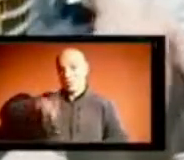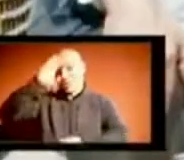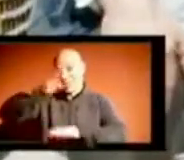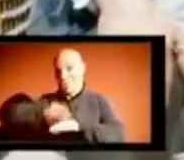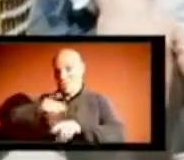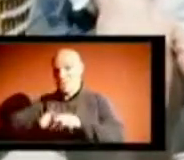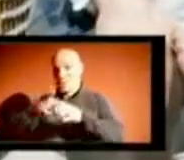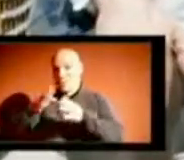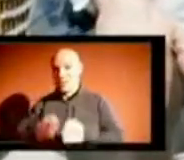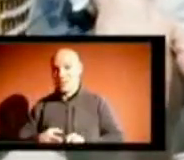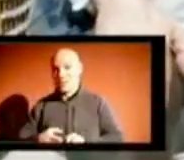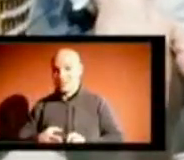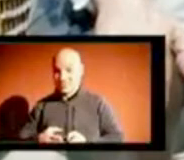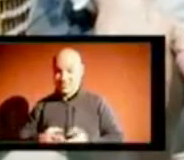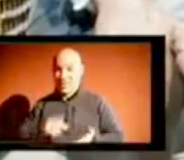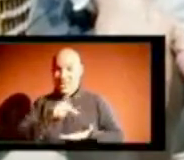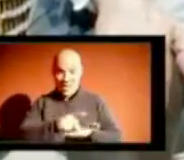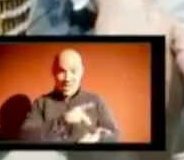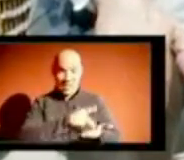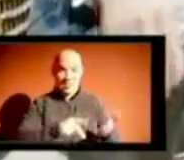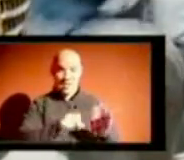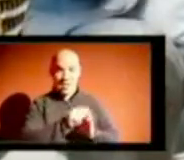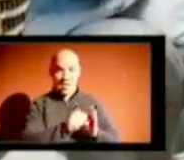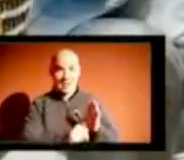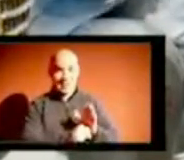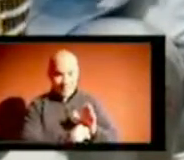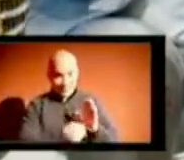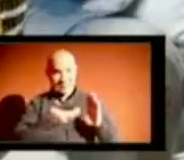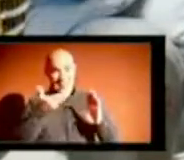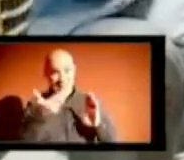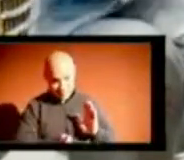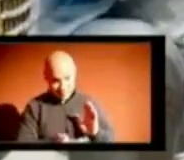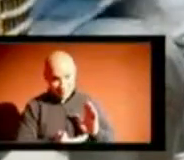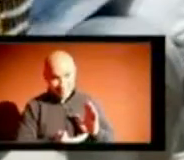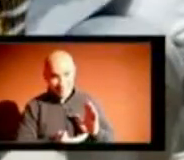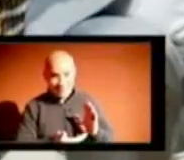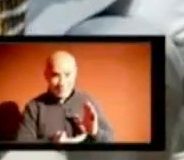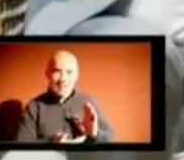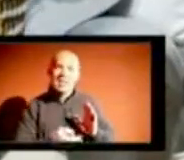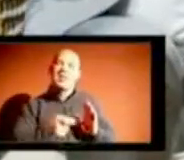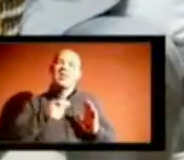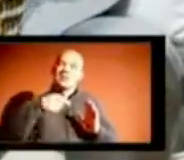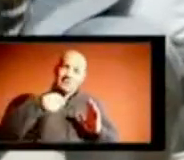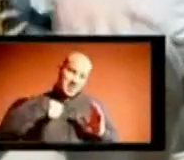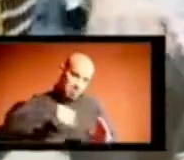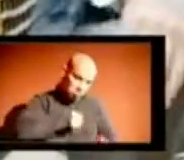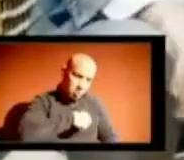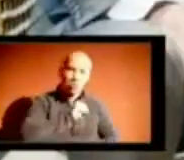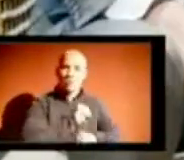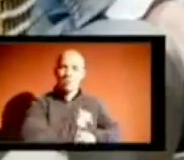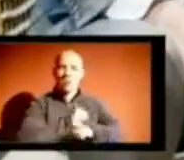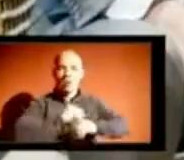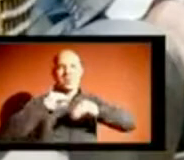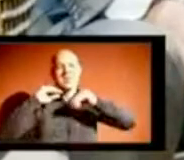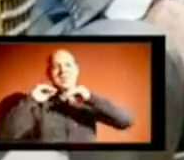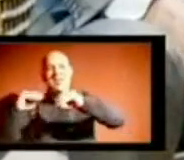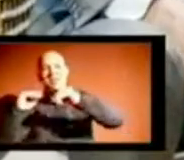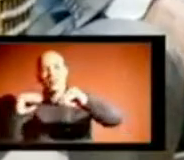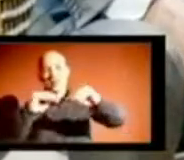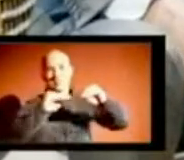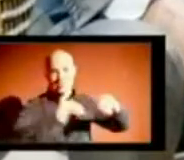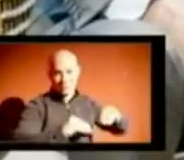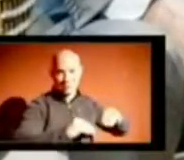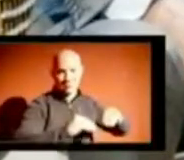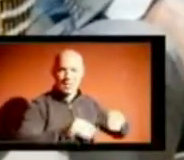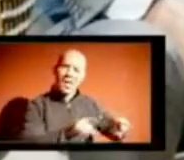planilla estatal que se reclama. Y ese es un trabajo de educación que tenemos que hacer y